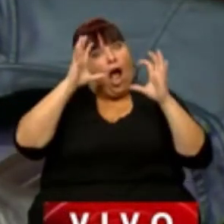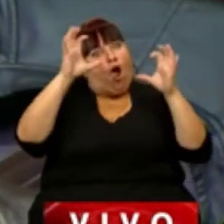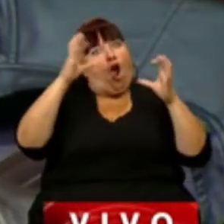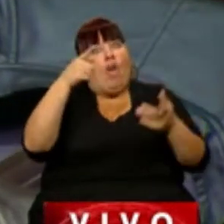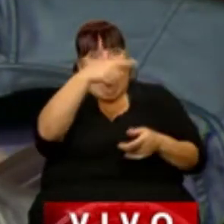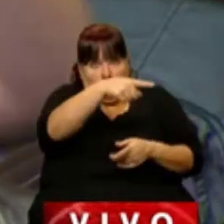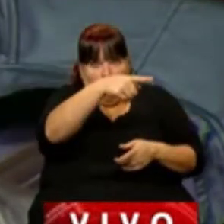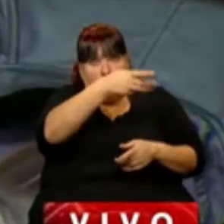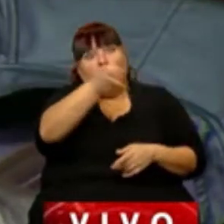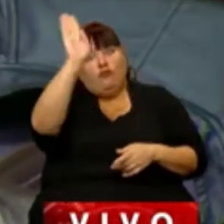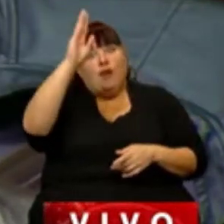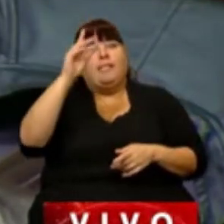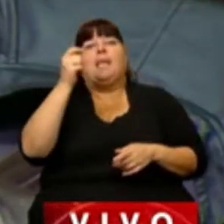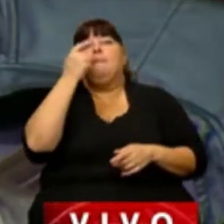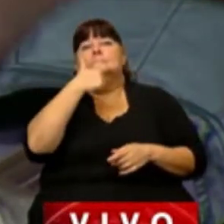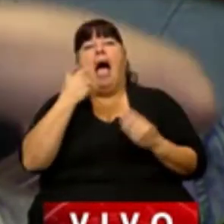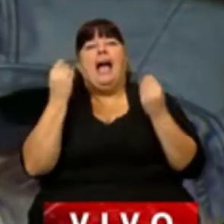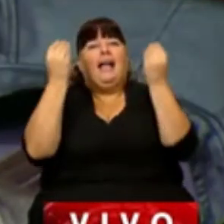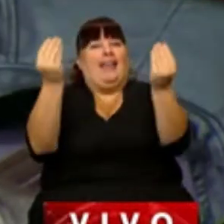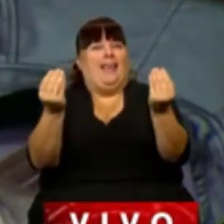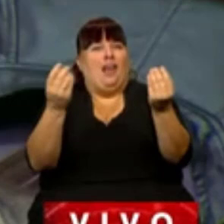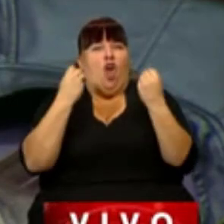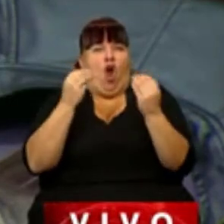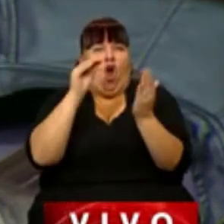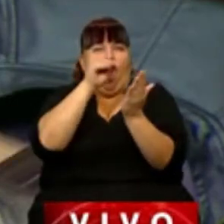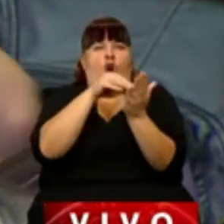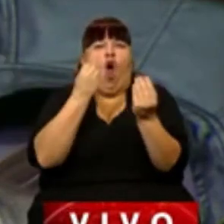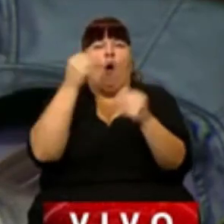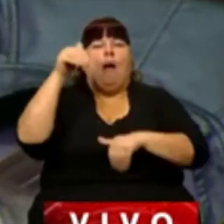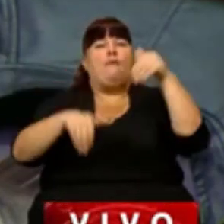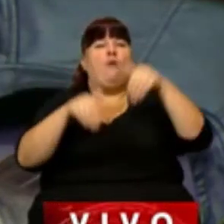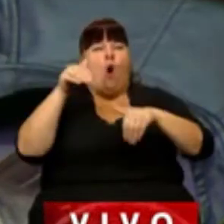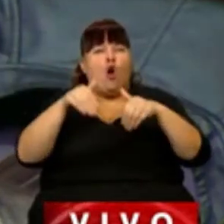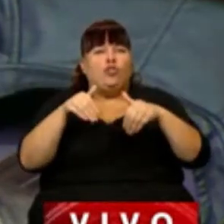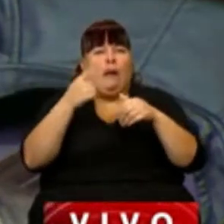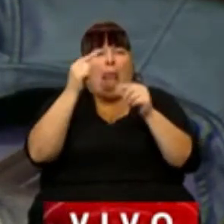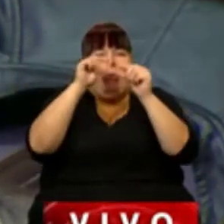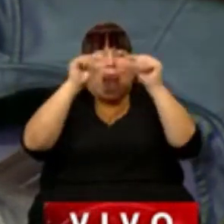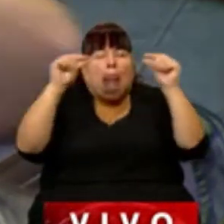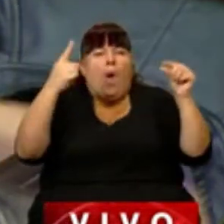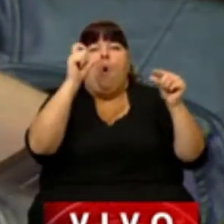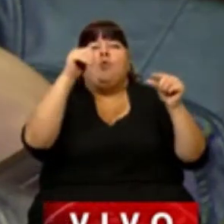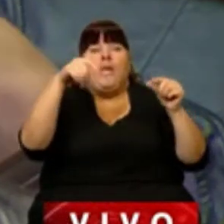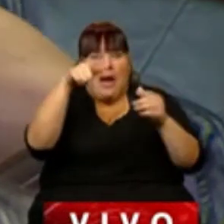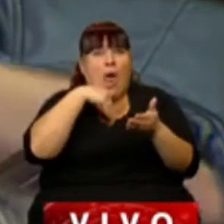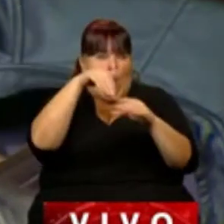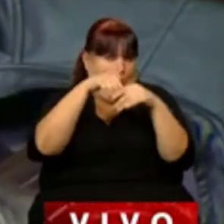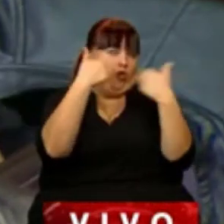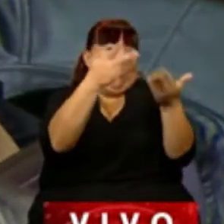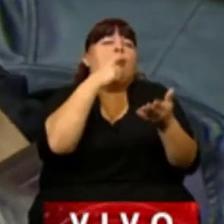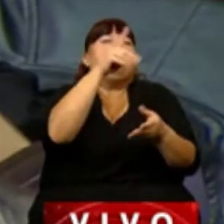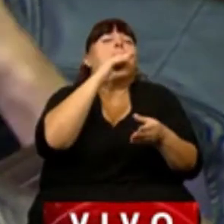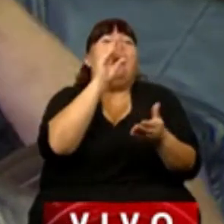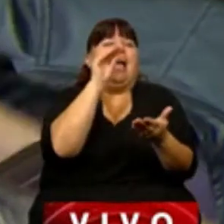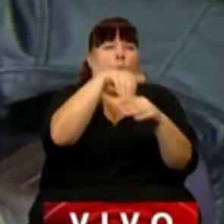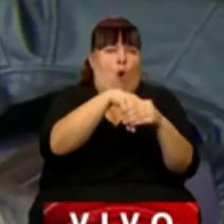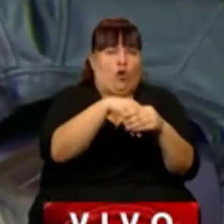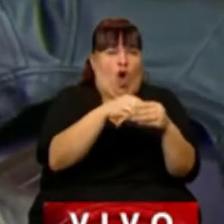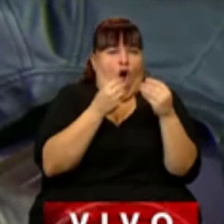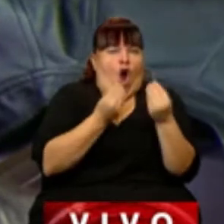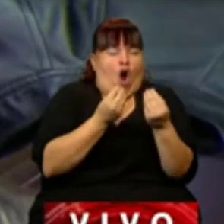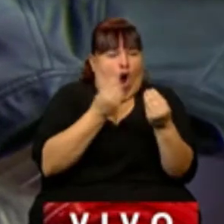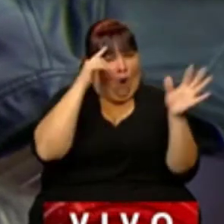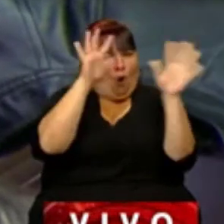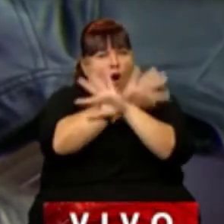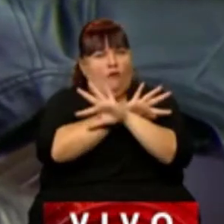llevó a usted y a Macri a la boleta. ¿Cómo hace el elector con un centímetro? ¿Lo quiere votar a usted, presidente? ¿Cómo hace para